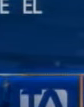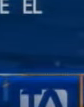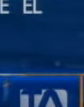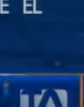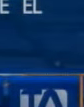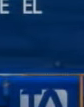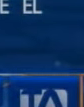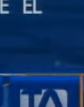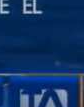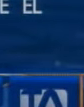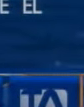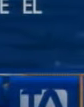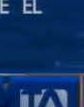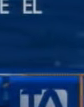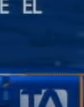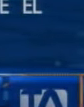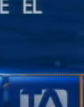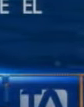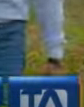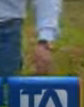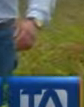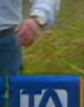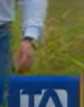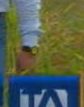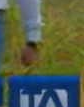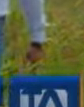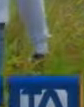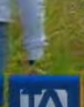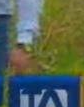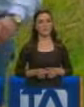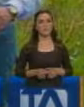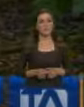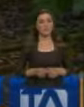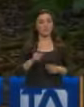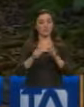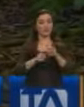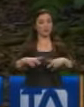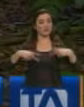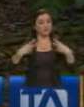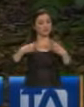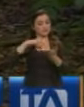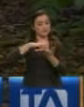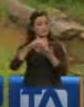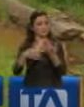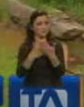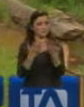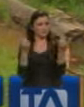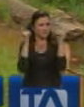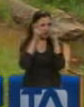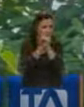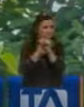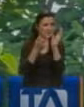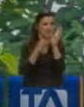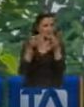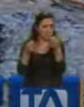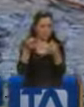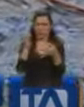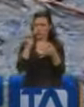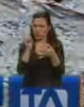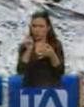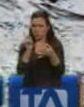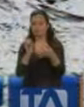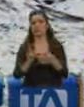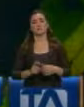caso Pacayacu, se respete el debido proceso. Pero para los amazónicos de esta parte de la provincia, esto va más allá del ámbito judicial.